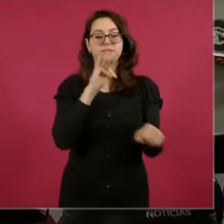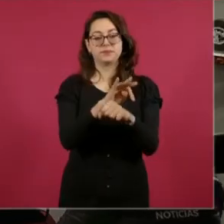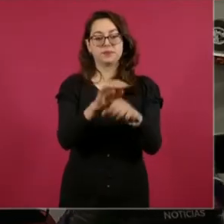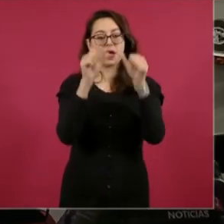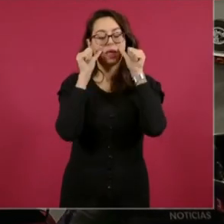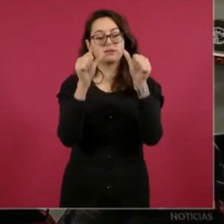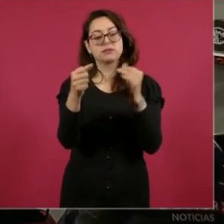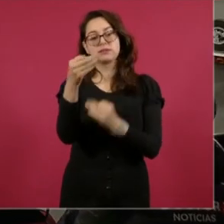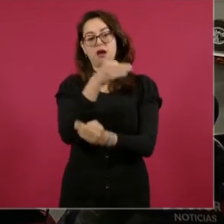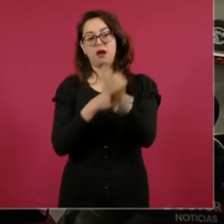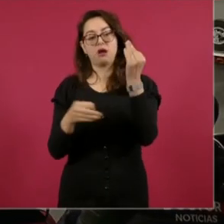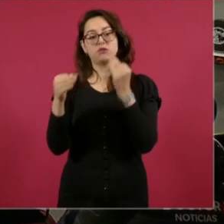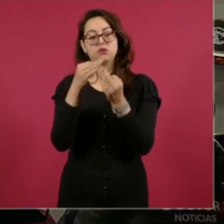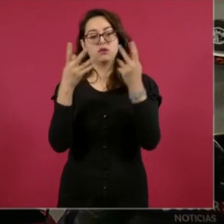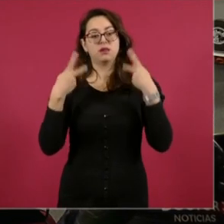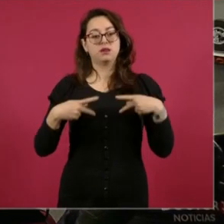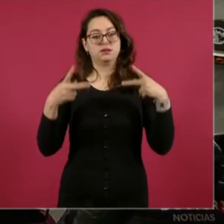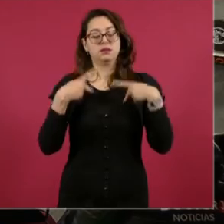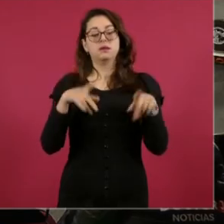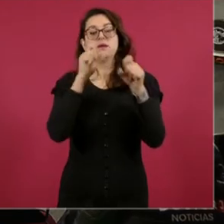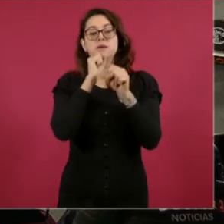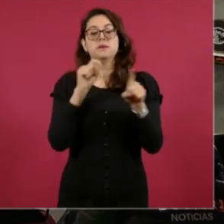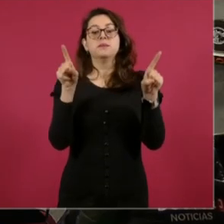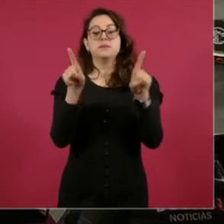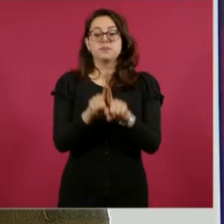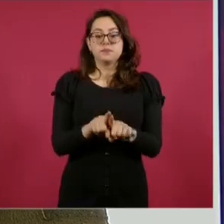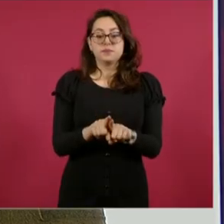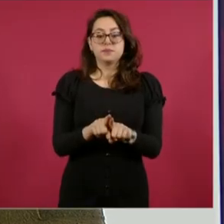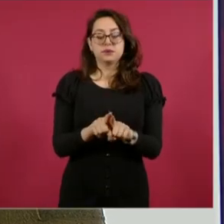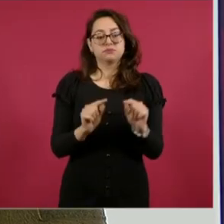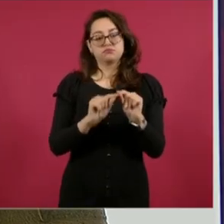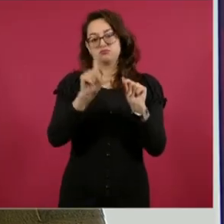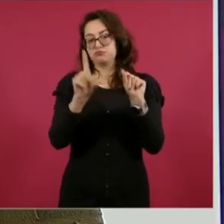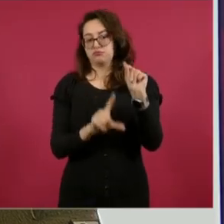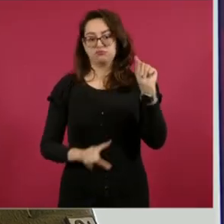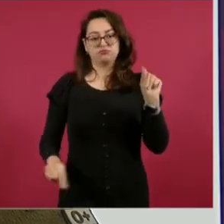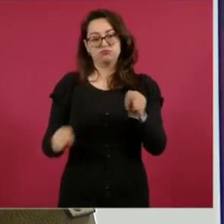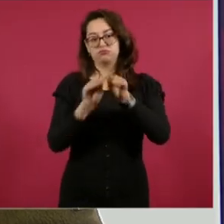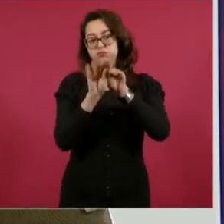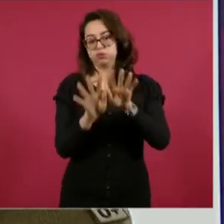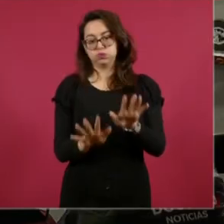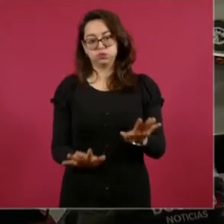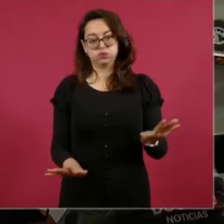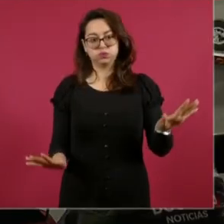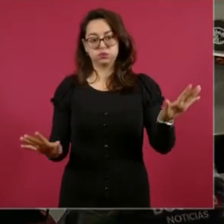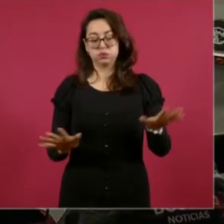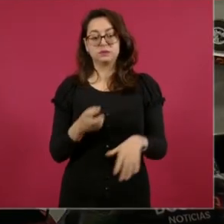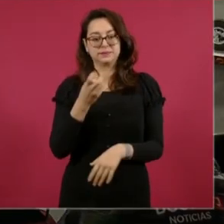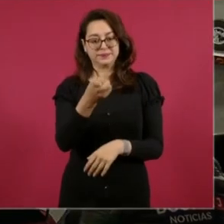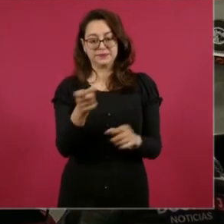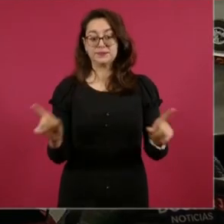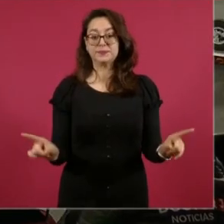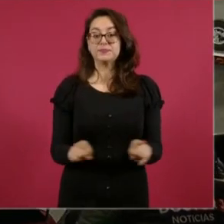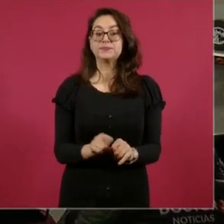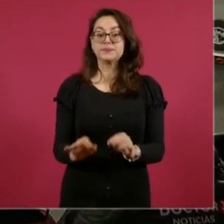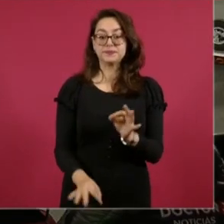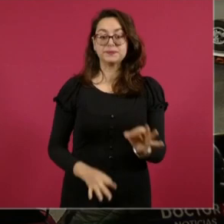los ciudadanos y una presencia en todo el territorio nacional. De mi parte es